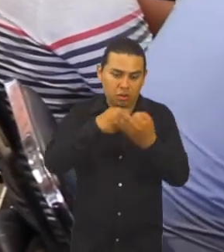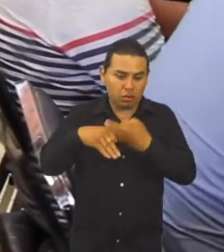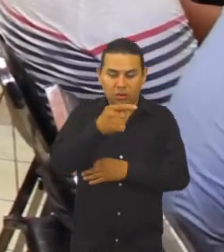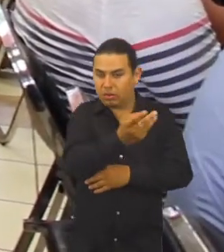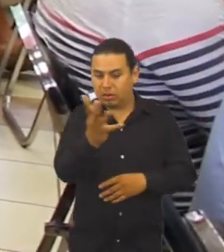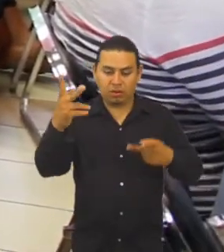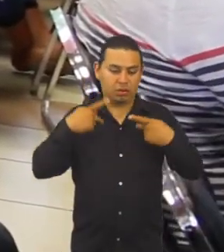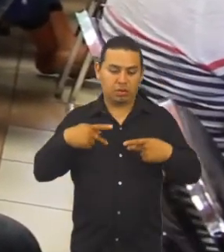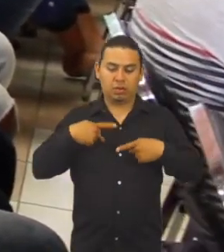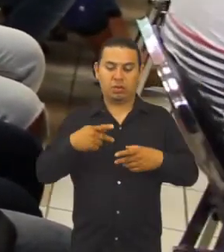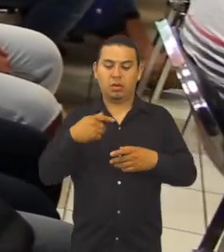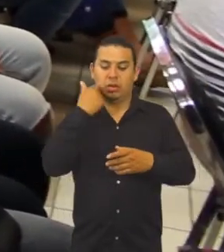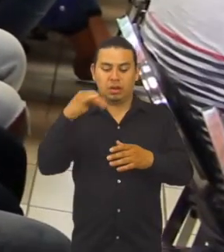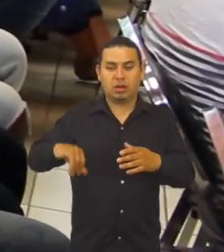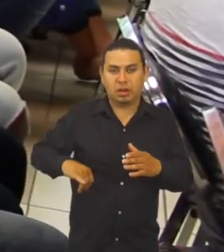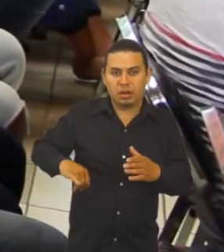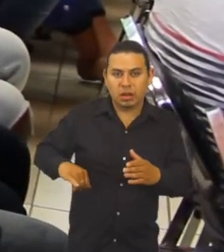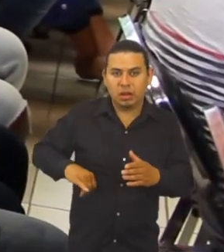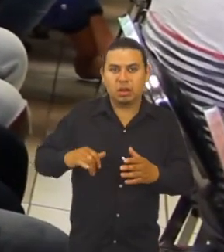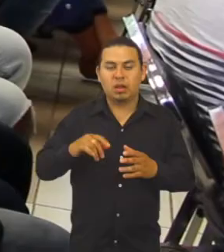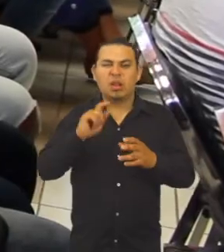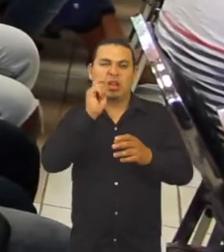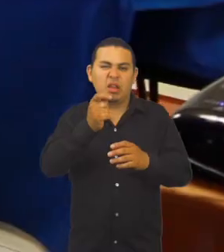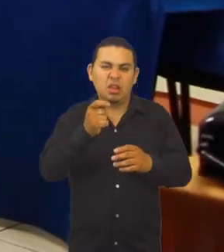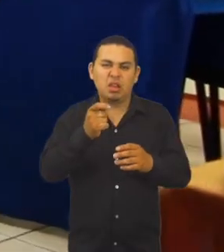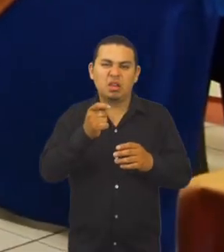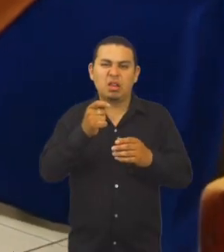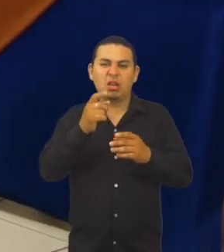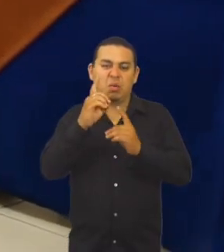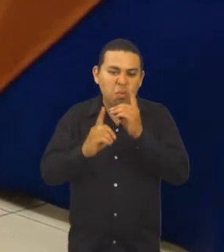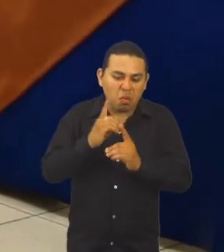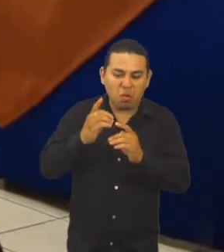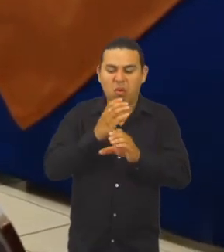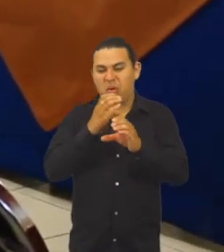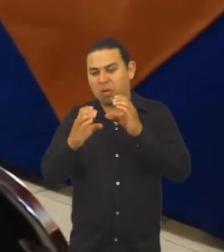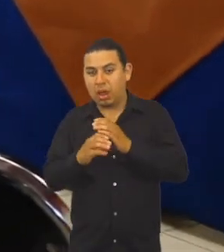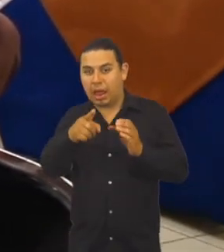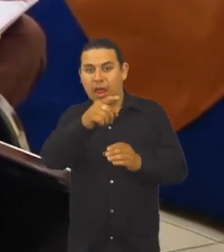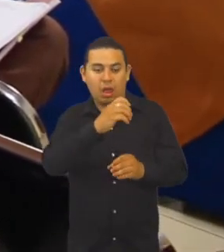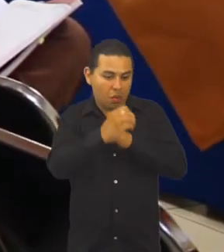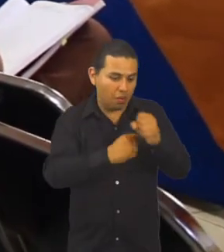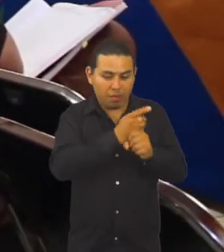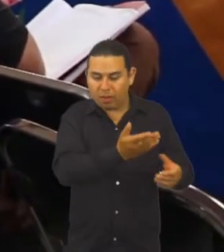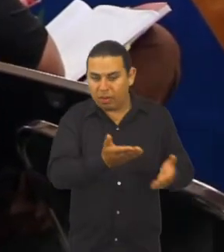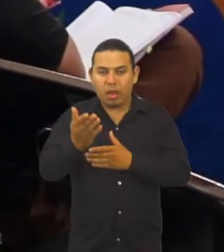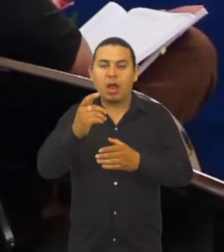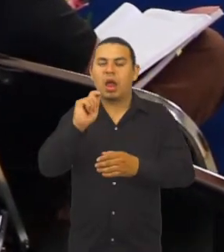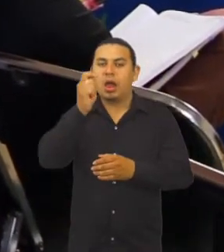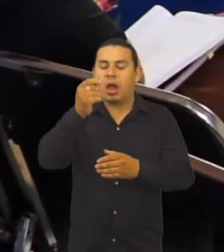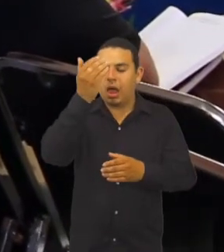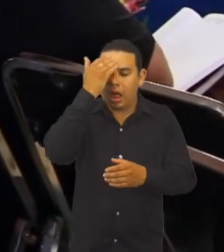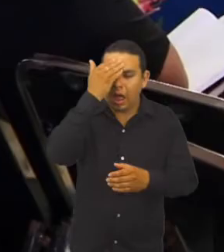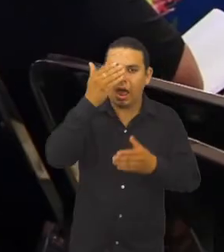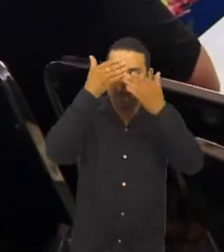estado de Oaxaca y la finalidad es de que todos aquellos que se encuentran involucrados en la cultura física y el